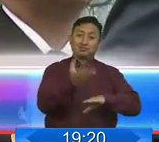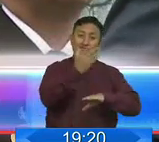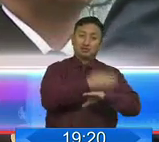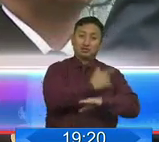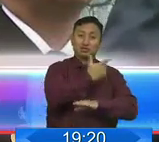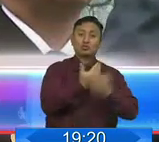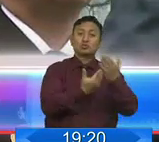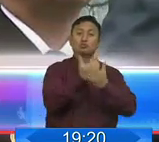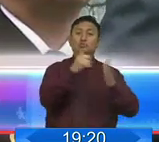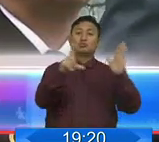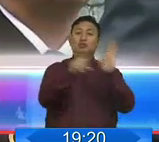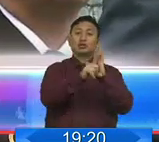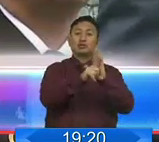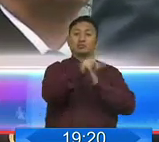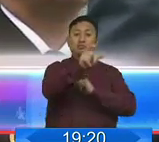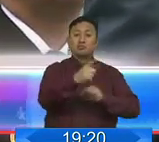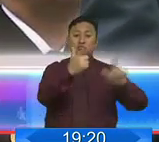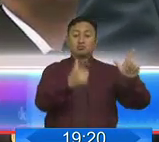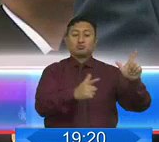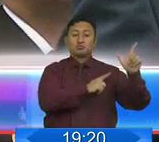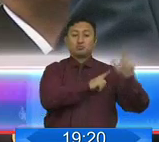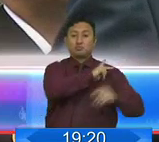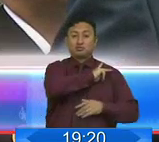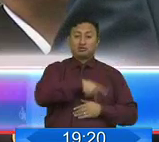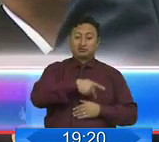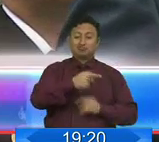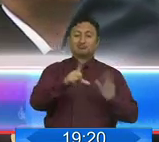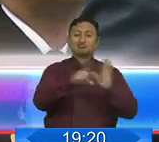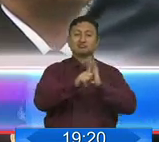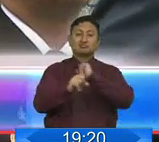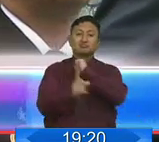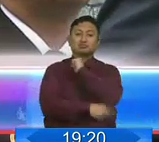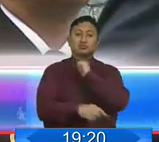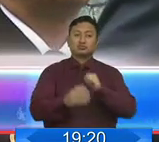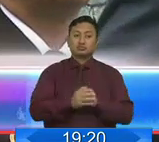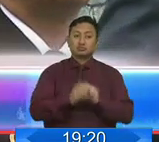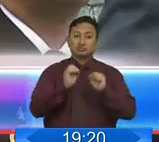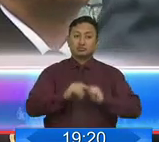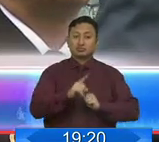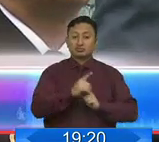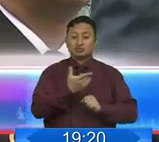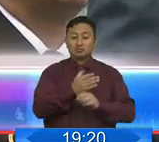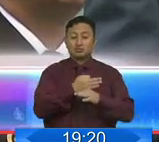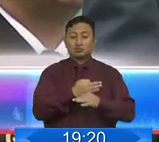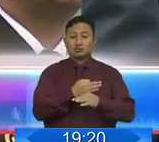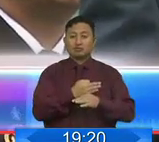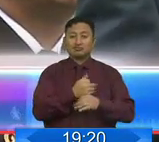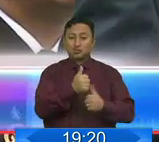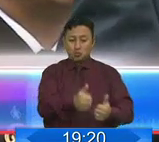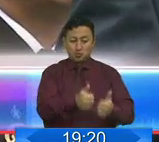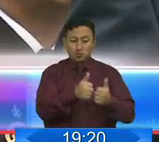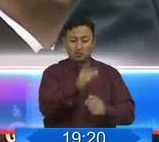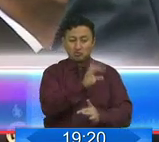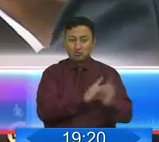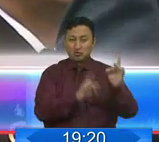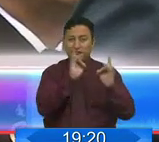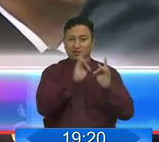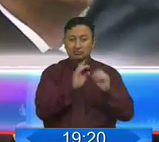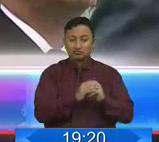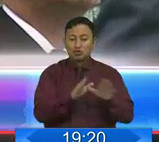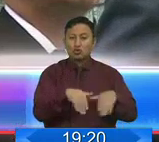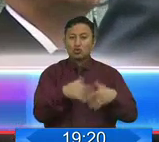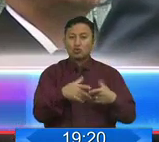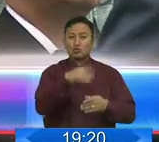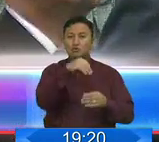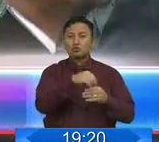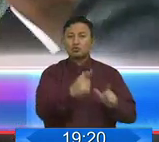de personal y ley de disciplina que norme el funcionamiento adecuado, perfecto, de cómo debe ser una